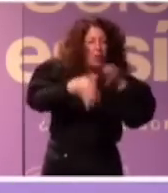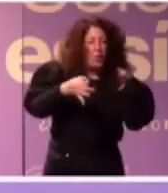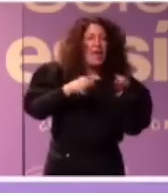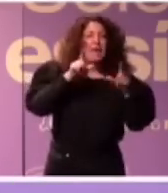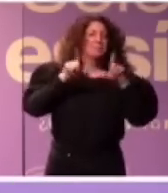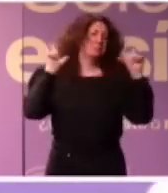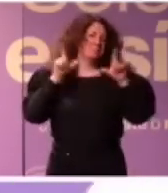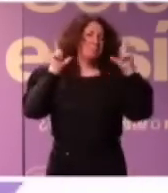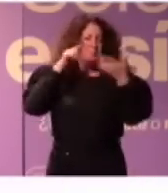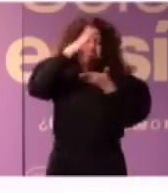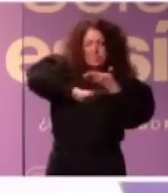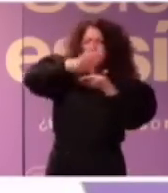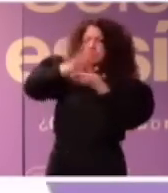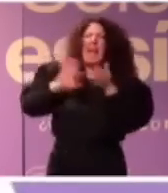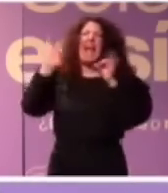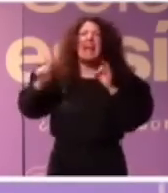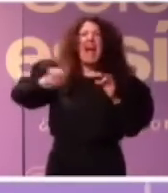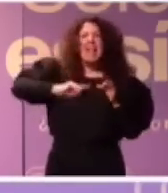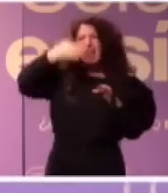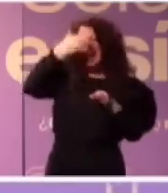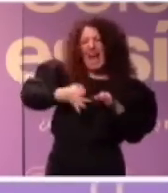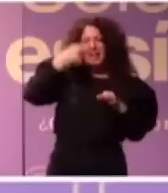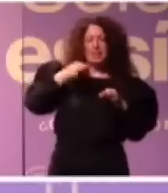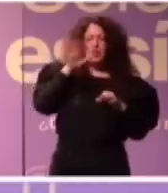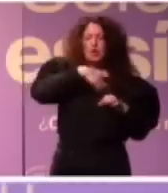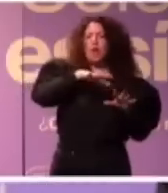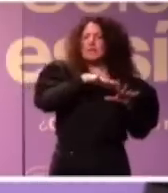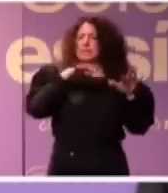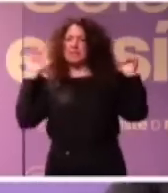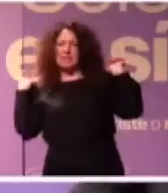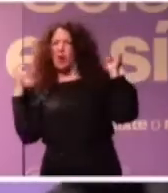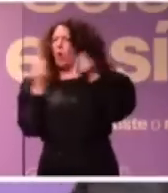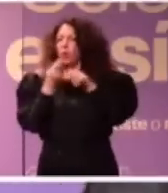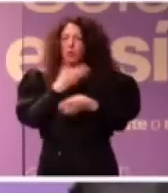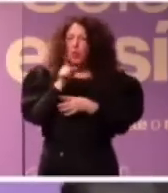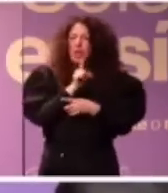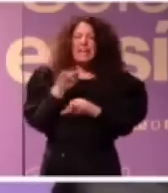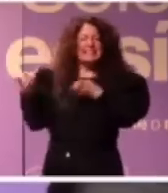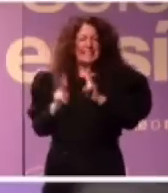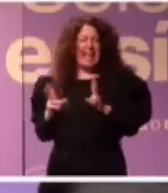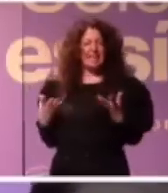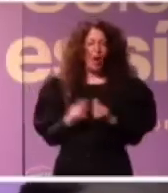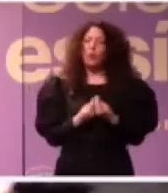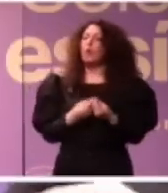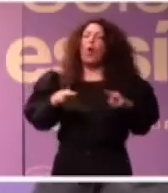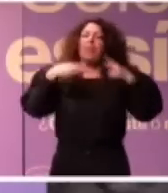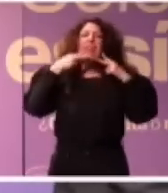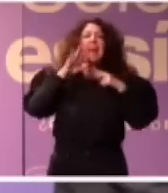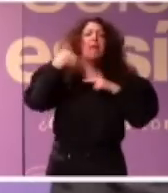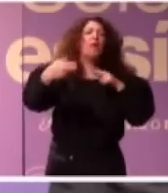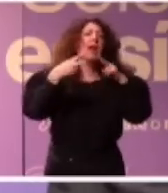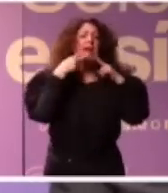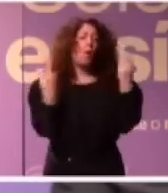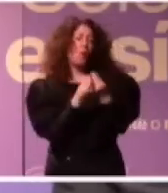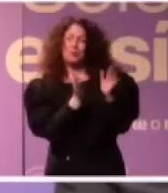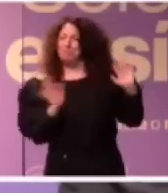y querían que nadie la creyese, que todo el mundo se apartase de su lado, que nadie se quisiese sentar con ella a cenar en un restaurante,